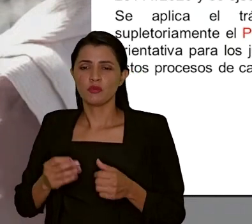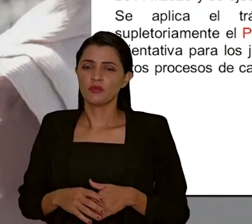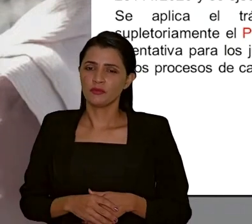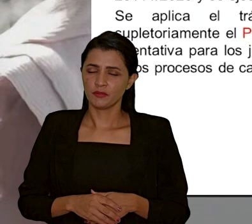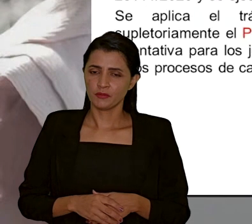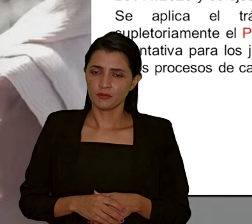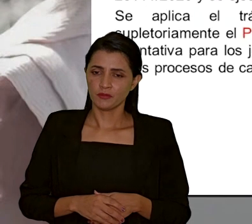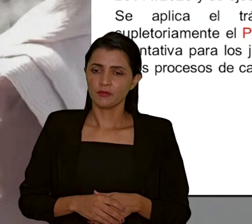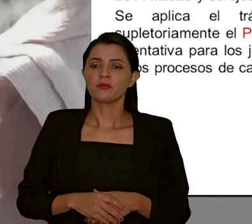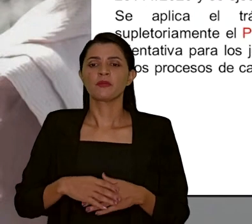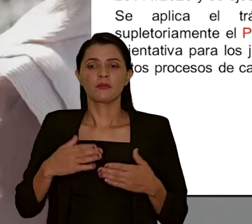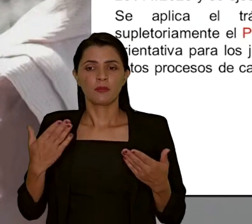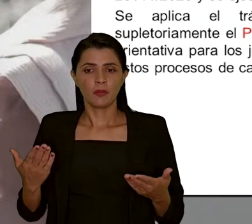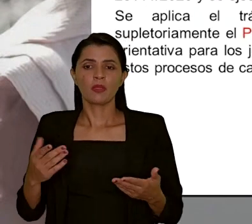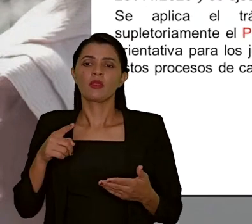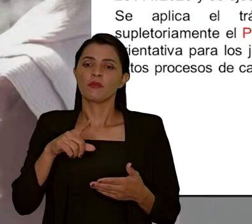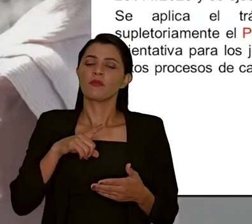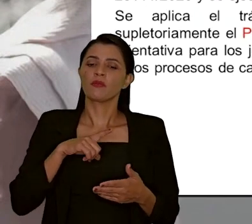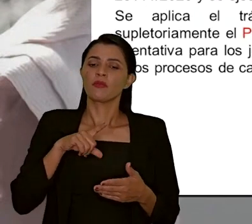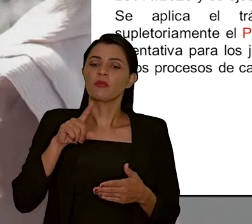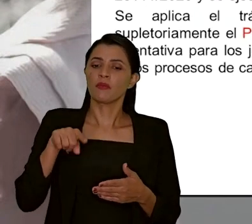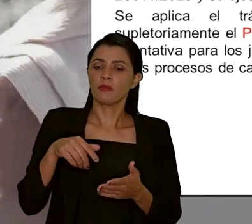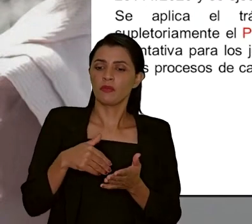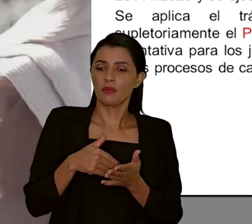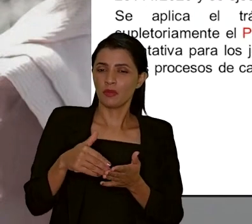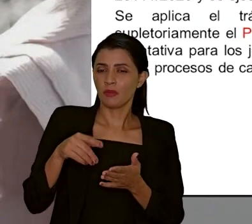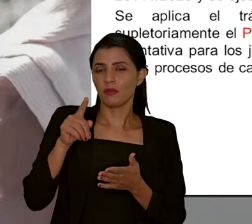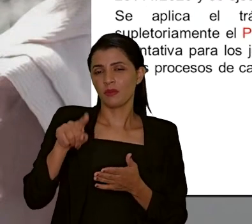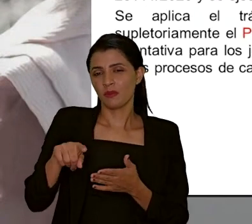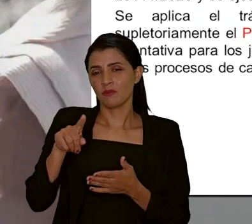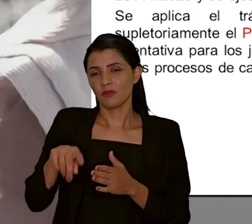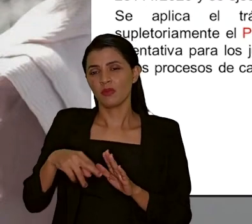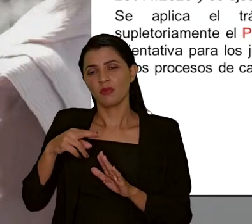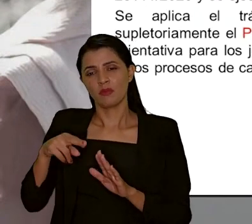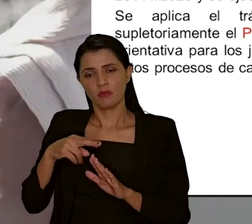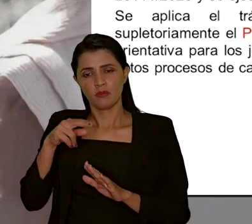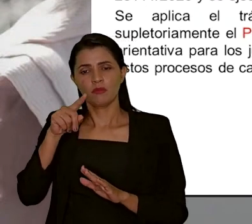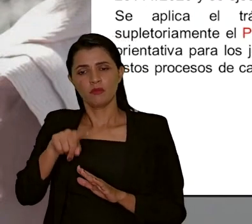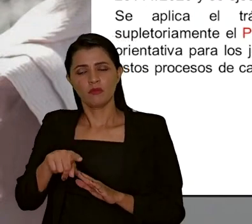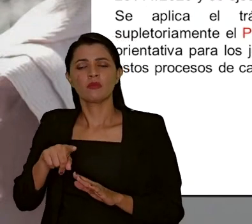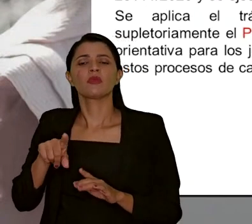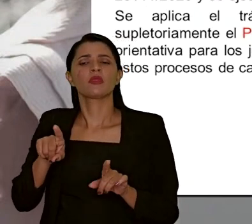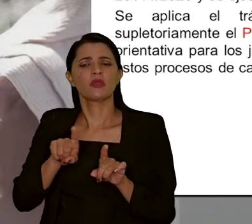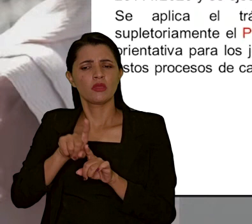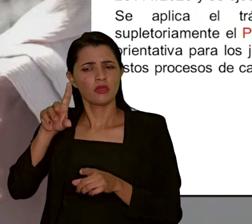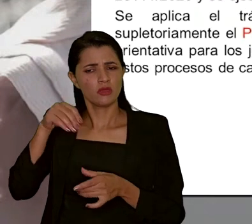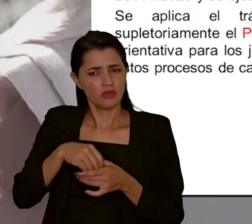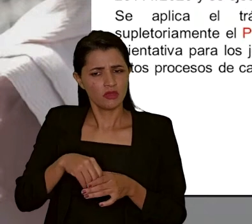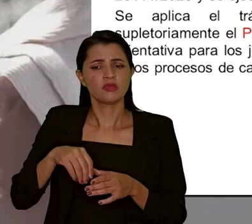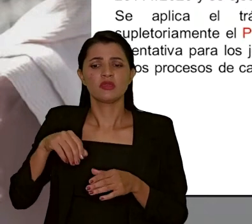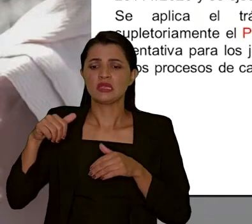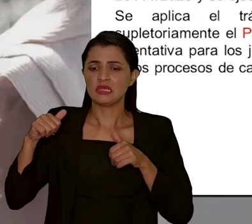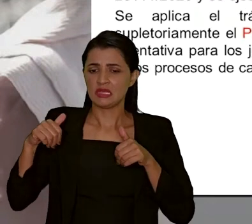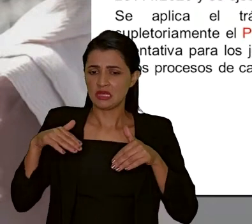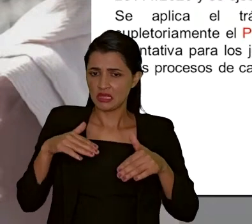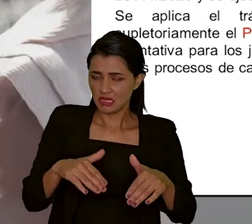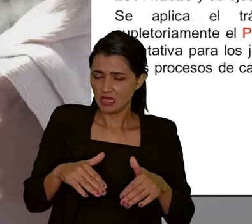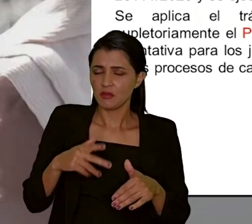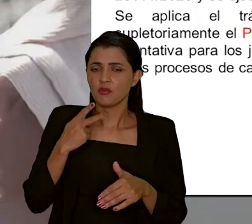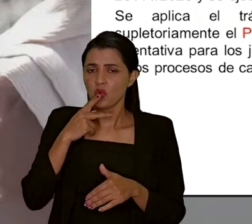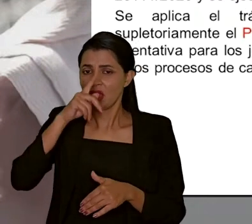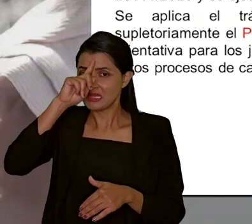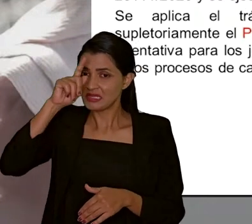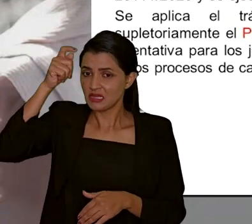Miren ustedes, se inician las actuaciones el 23 de septiembre de 2020. Se dicta sentencia el 3